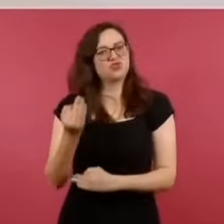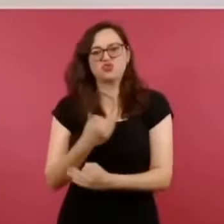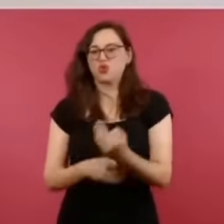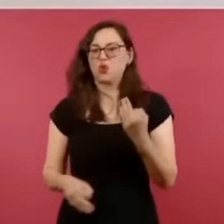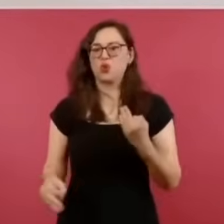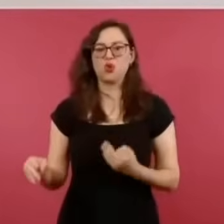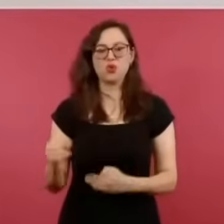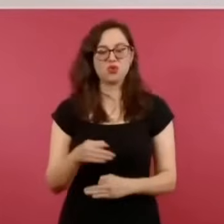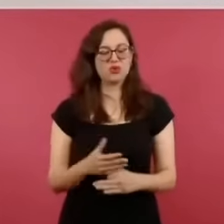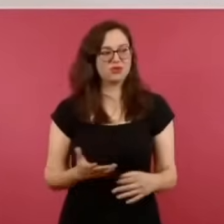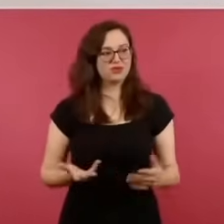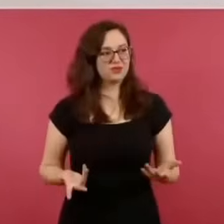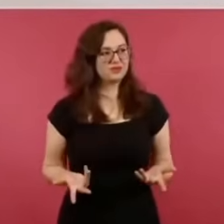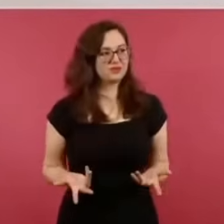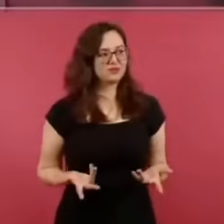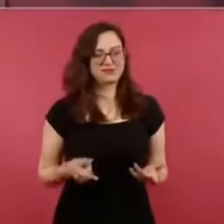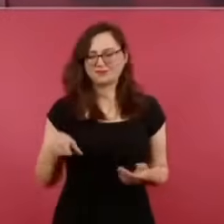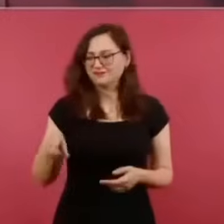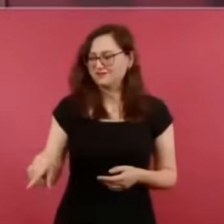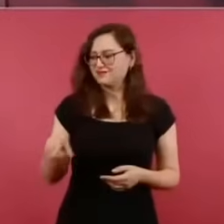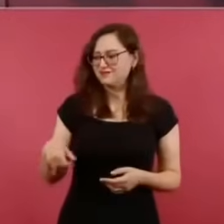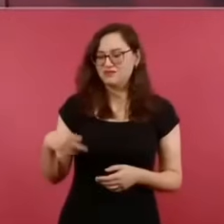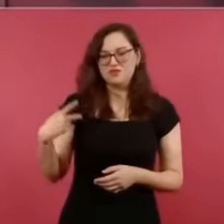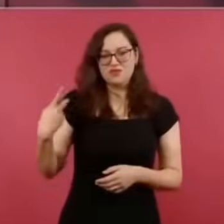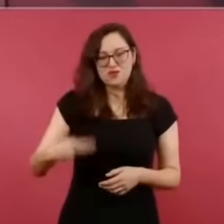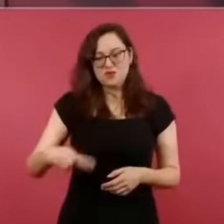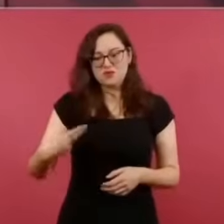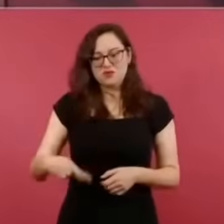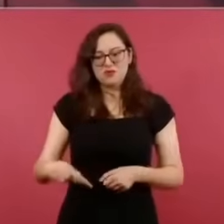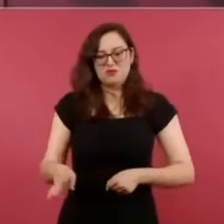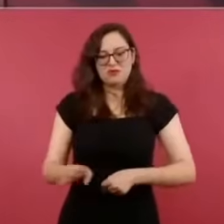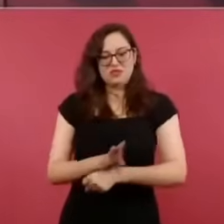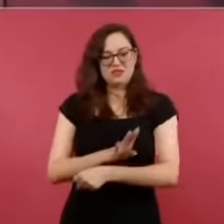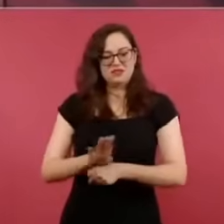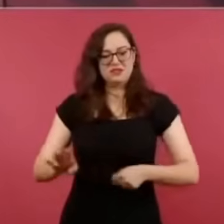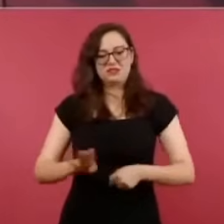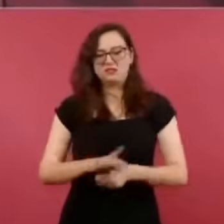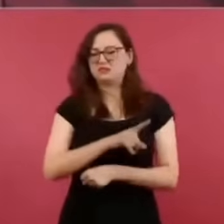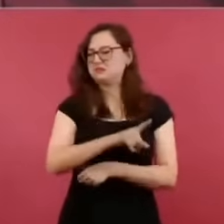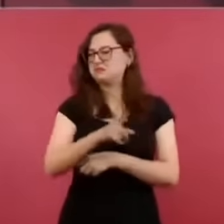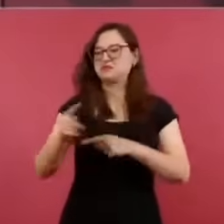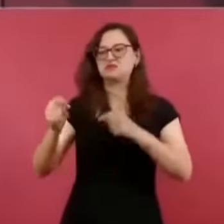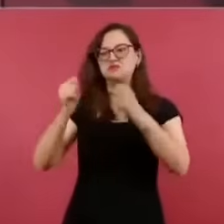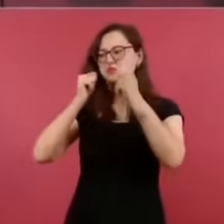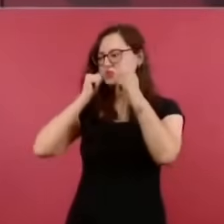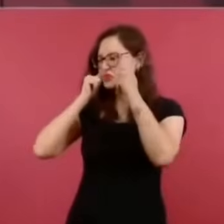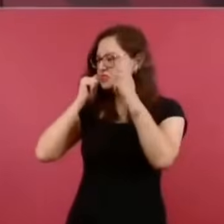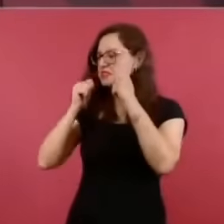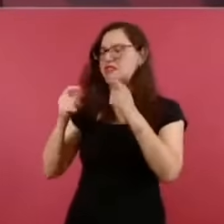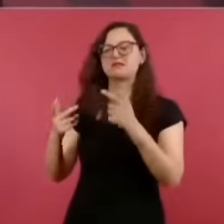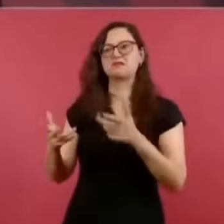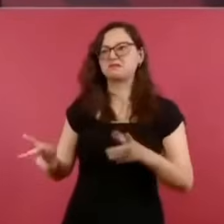la gallina de los huevos de oro. Le estaban retorciendo el pescuezo.